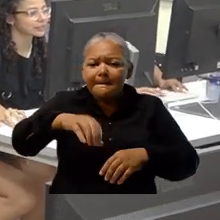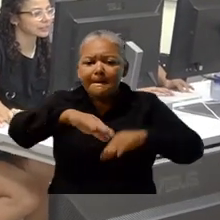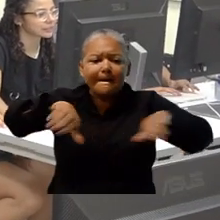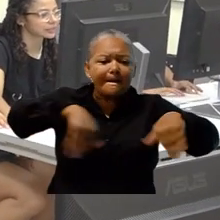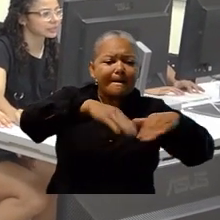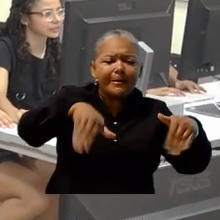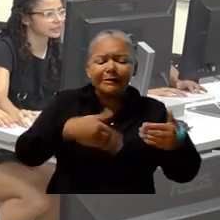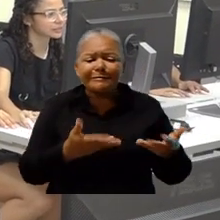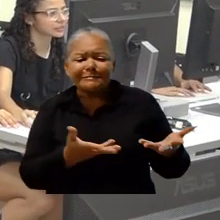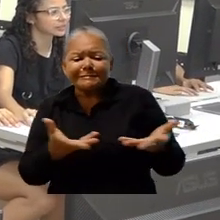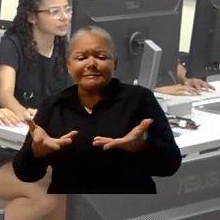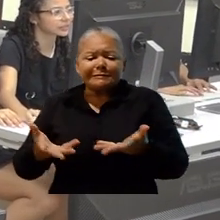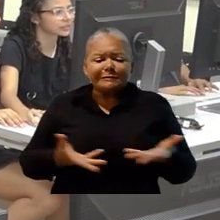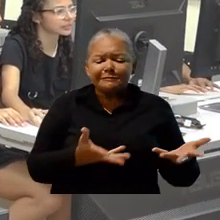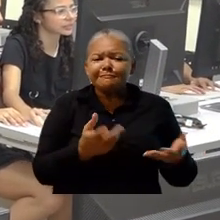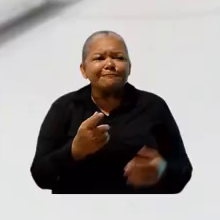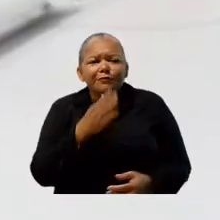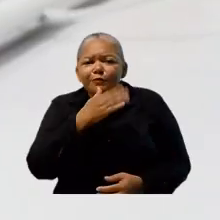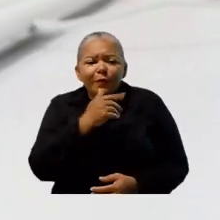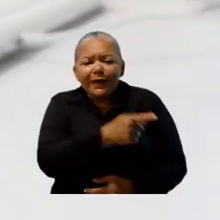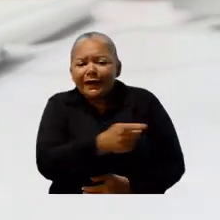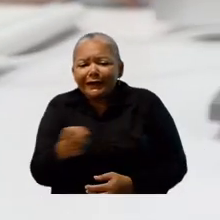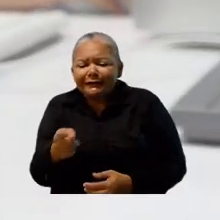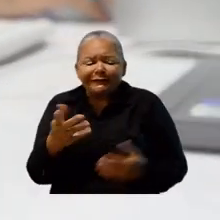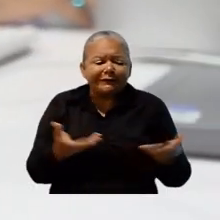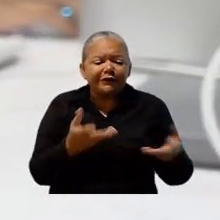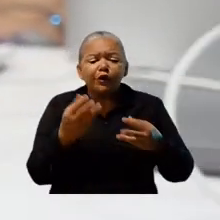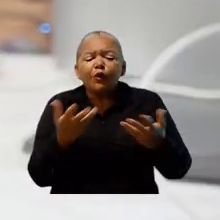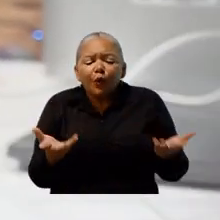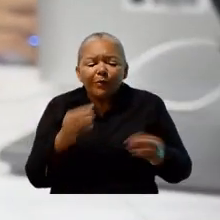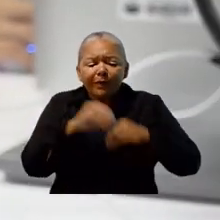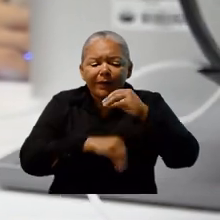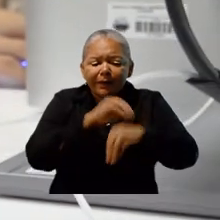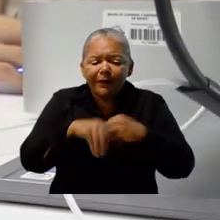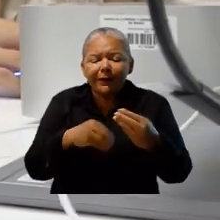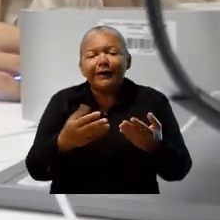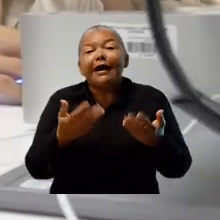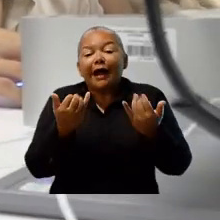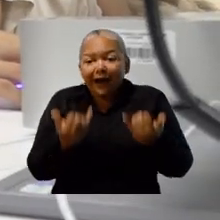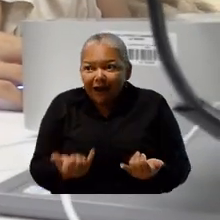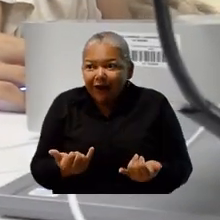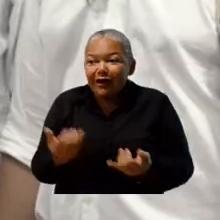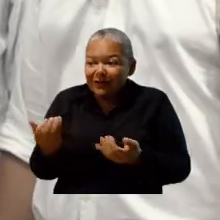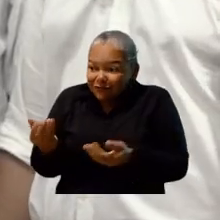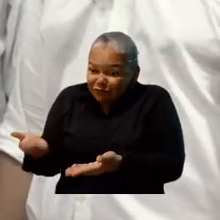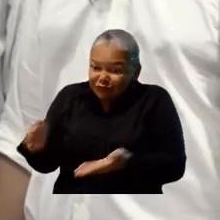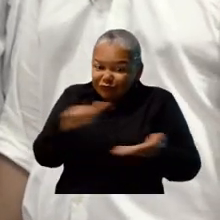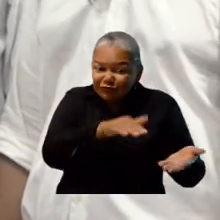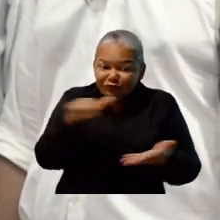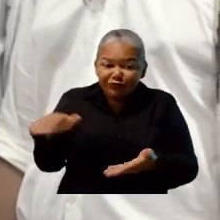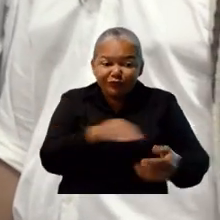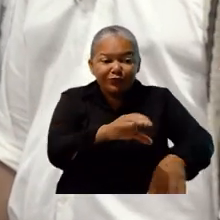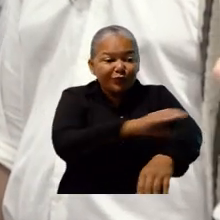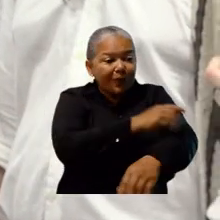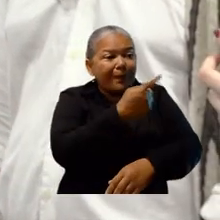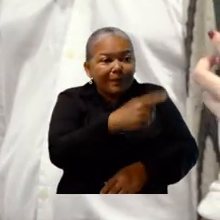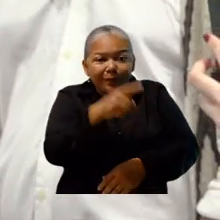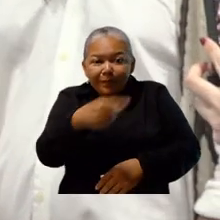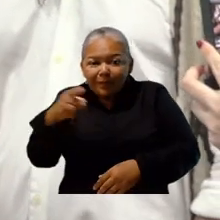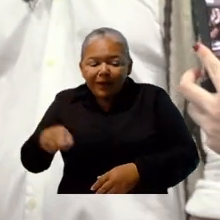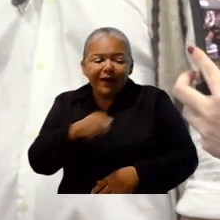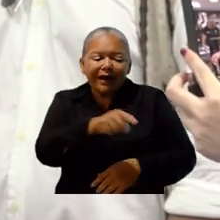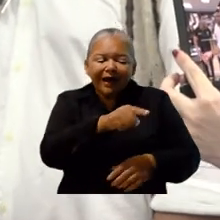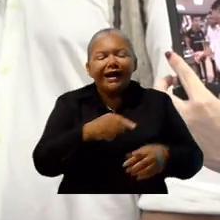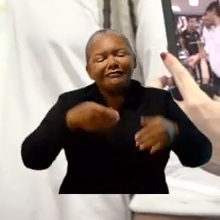sido limitada porque no teníamos los equipos necesarios para desarrollarnos como artistas ahora con los computadores nuevos Pues nos permite